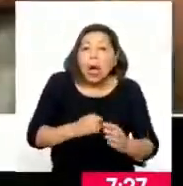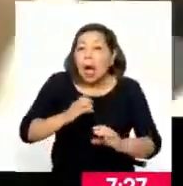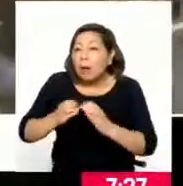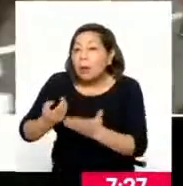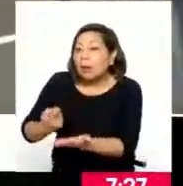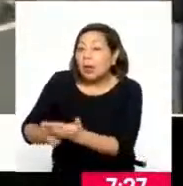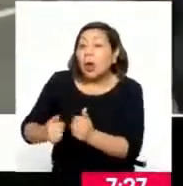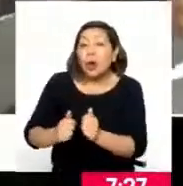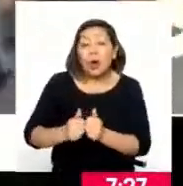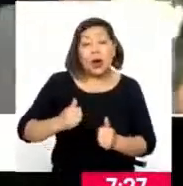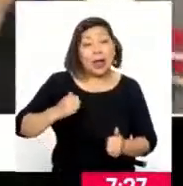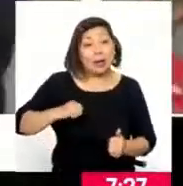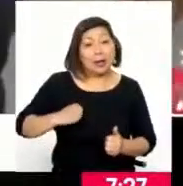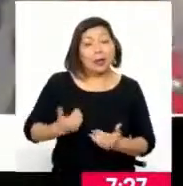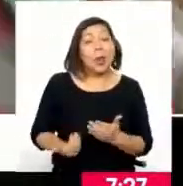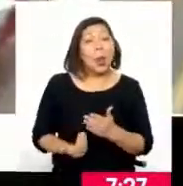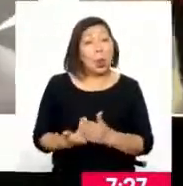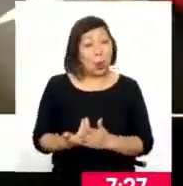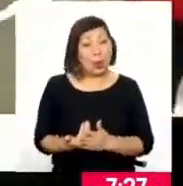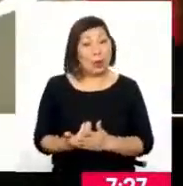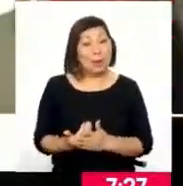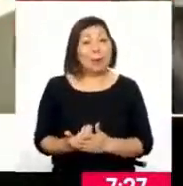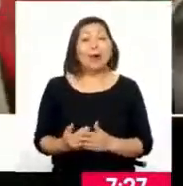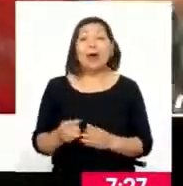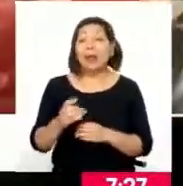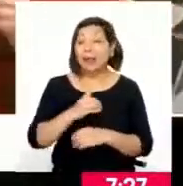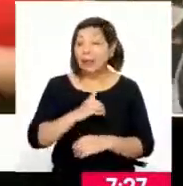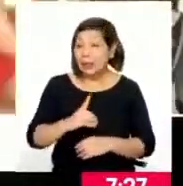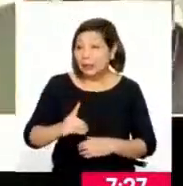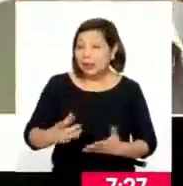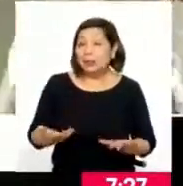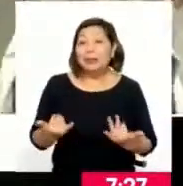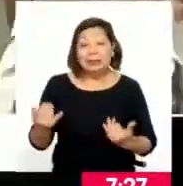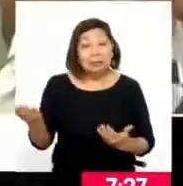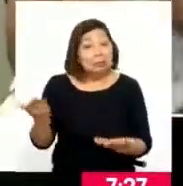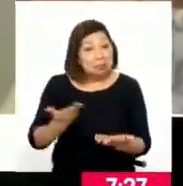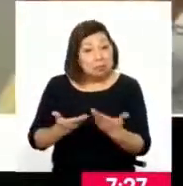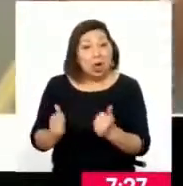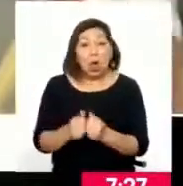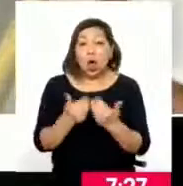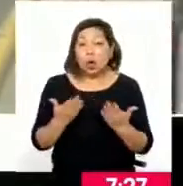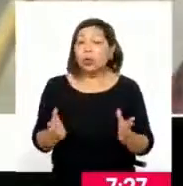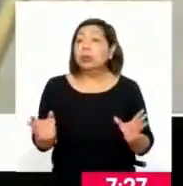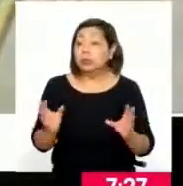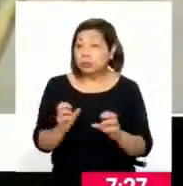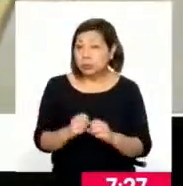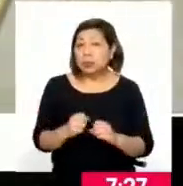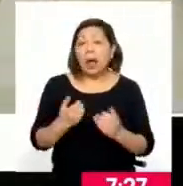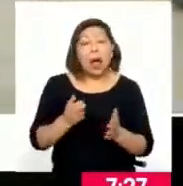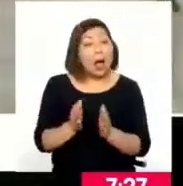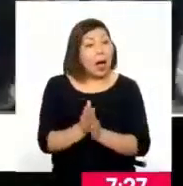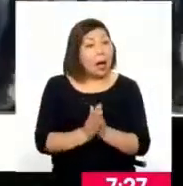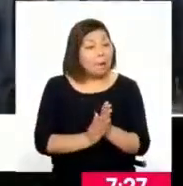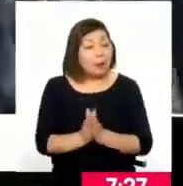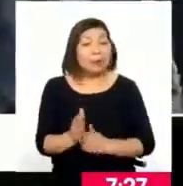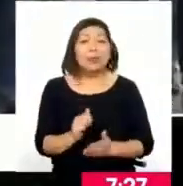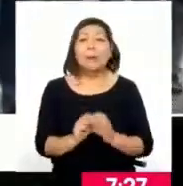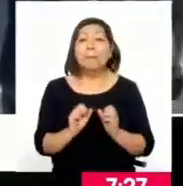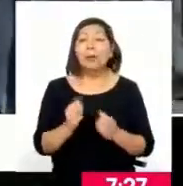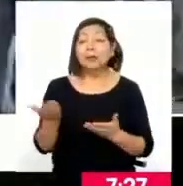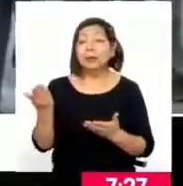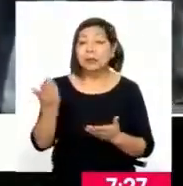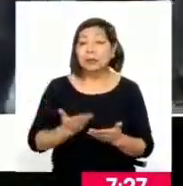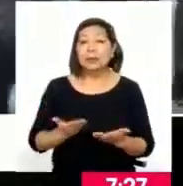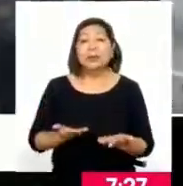los alcaldes electos, provinciales y distritales, y ahí se ha hablado de cosas concretas. Hemos aprovechado ese espacio para